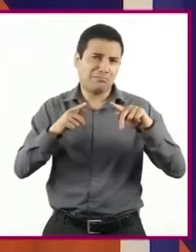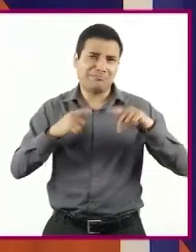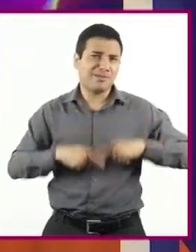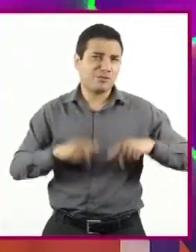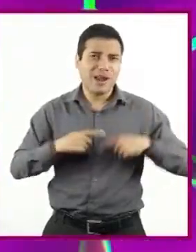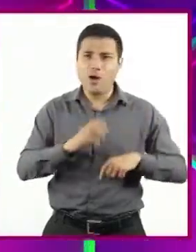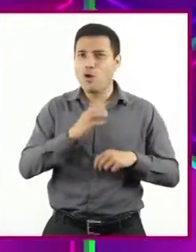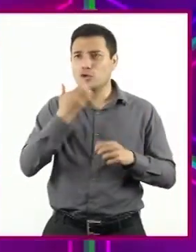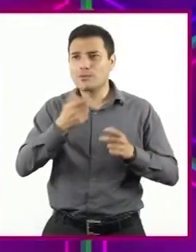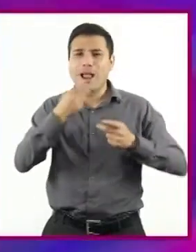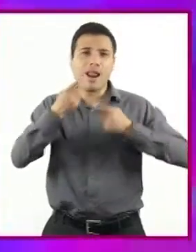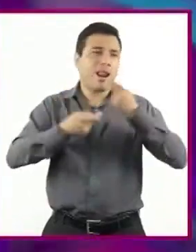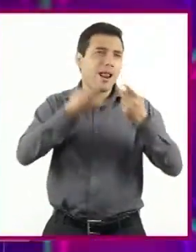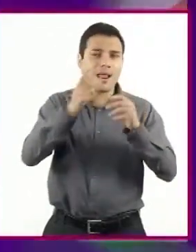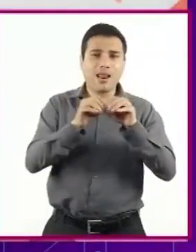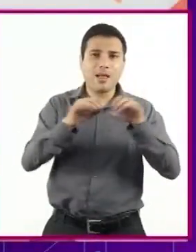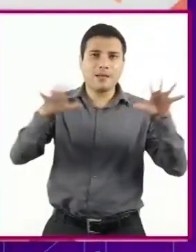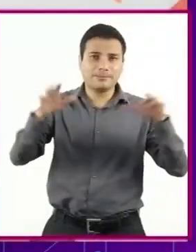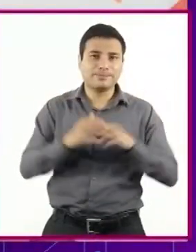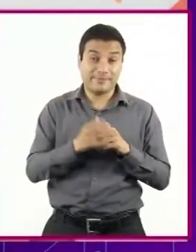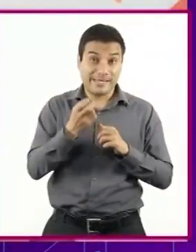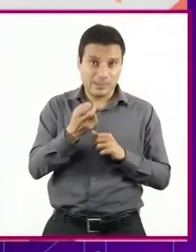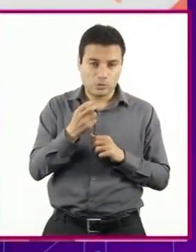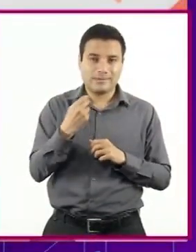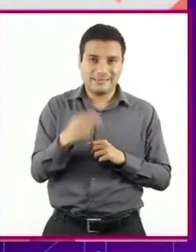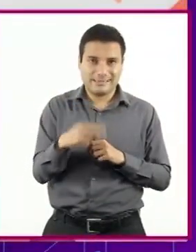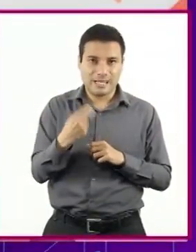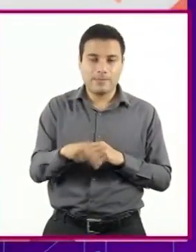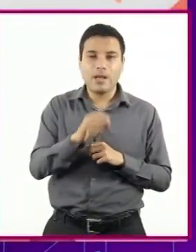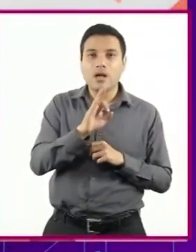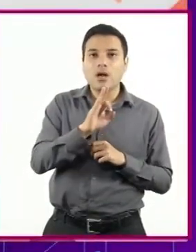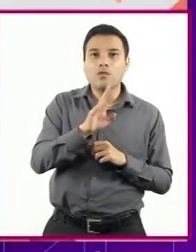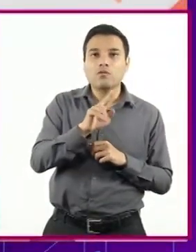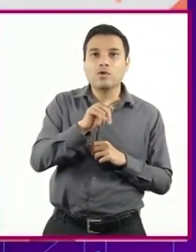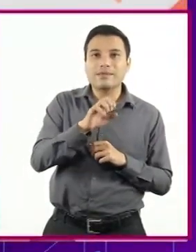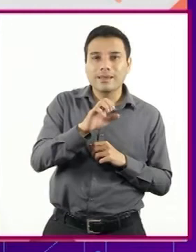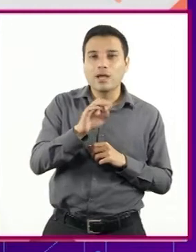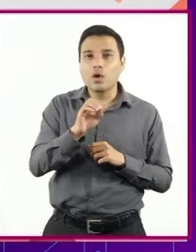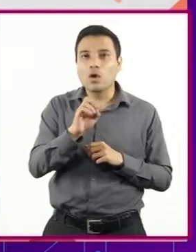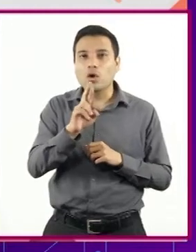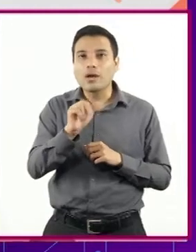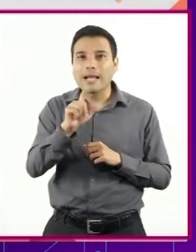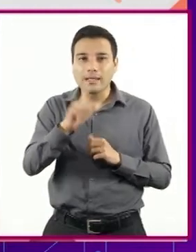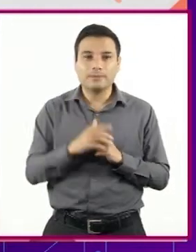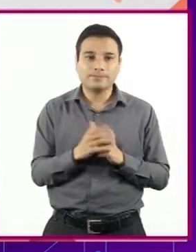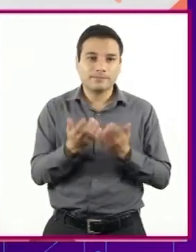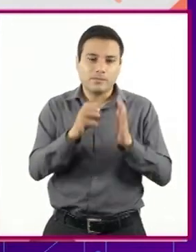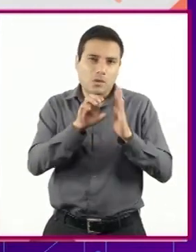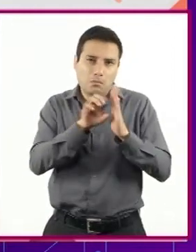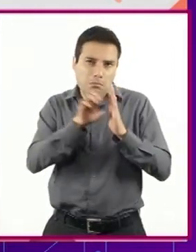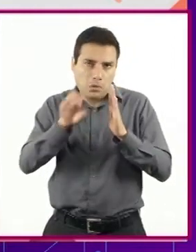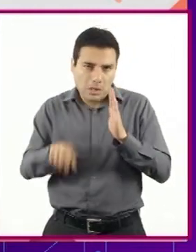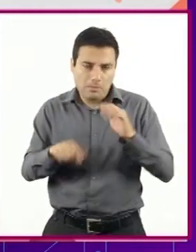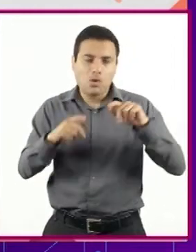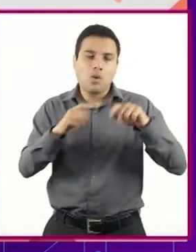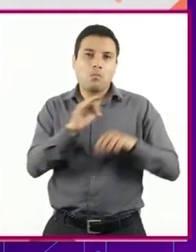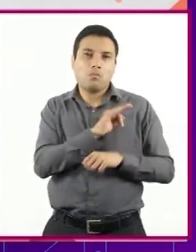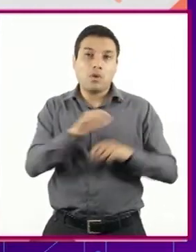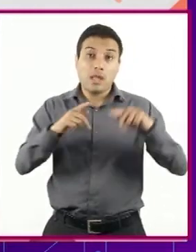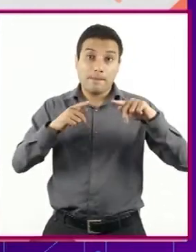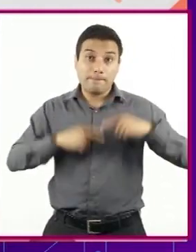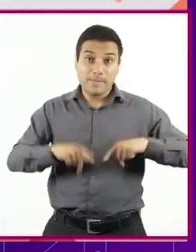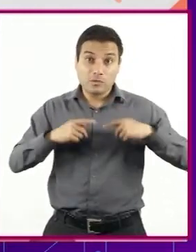manera hablada. Las fuentes orales pueden ser testimonios directos, que es un testimonio presencial, o indirectos, es decir, que